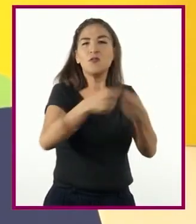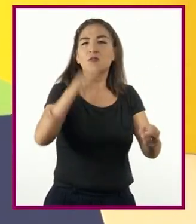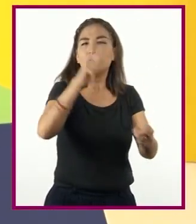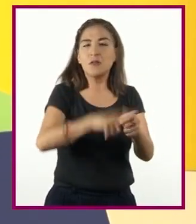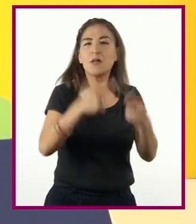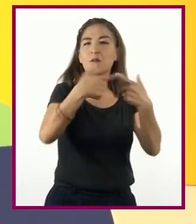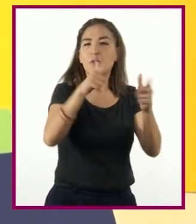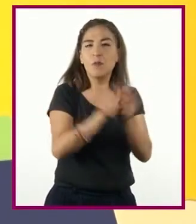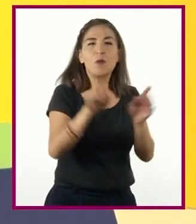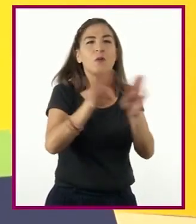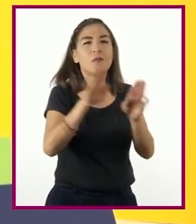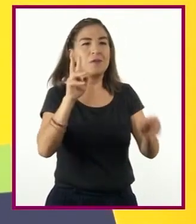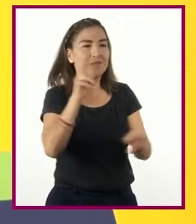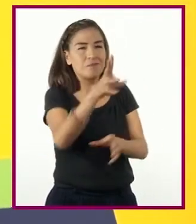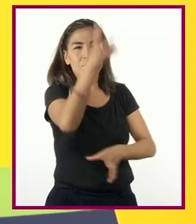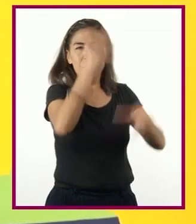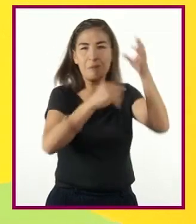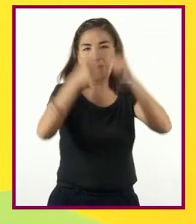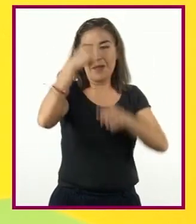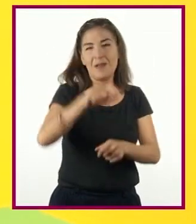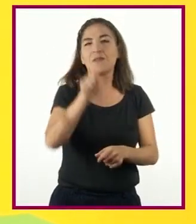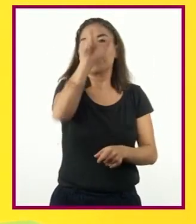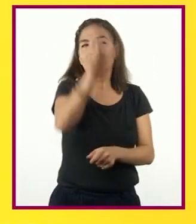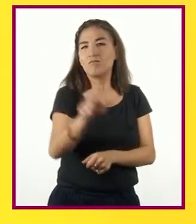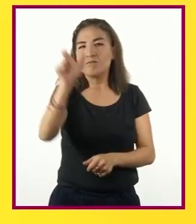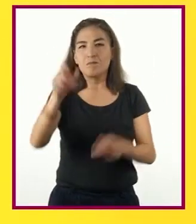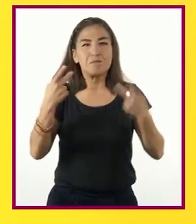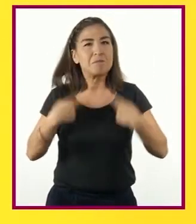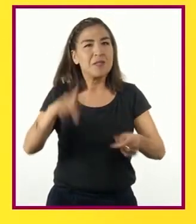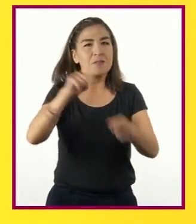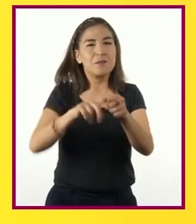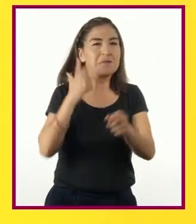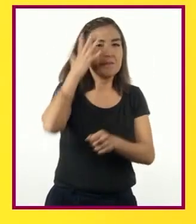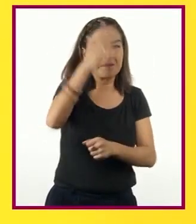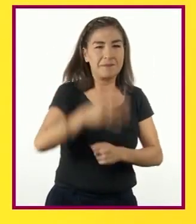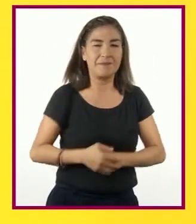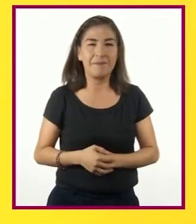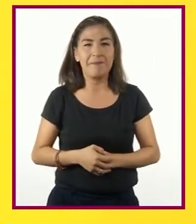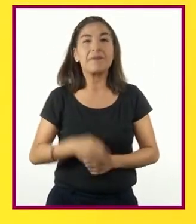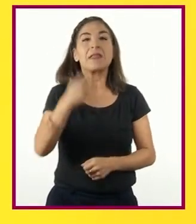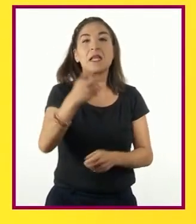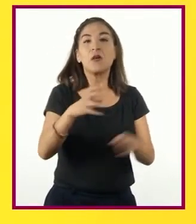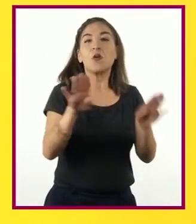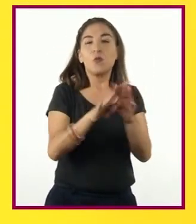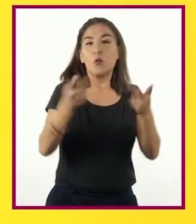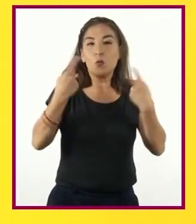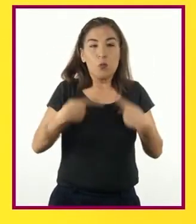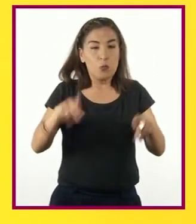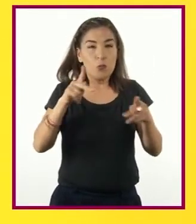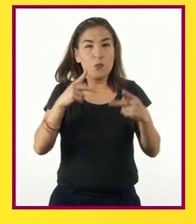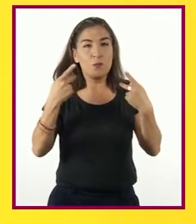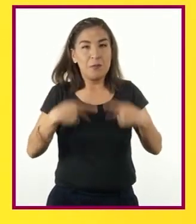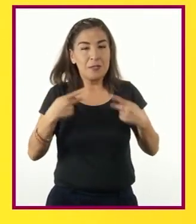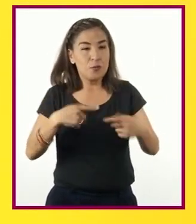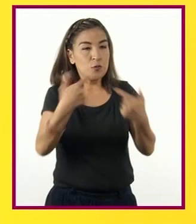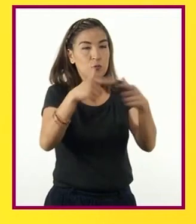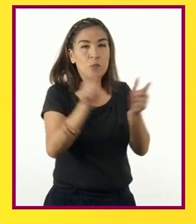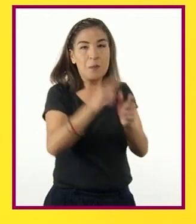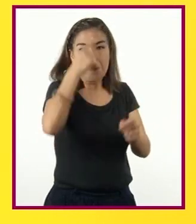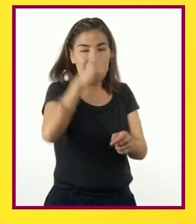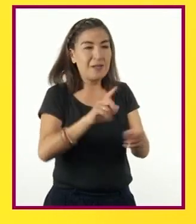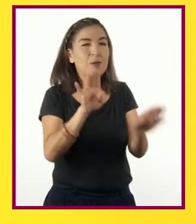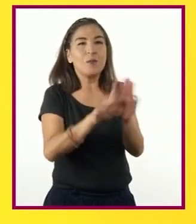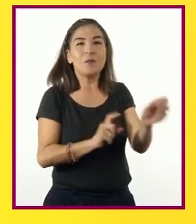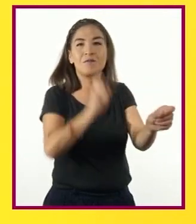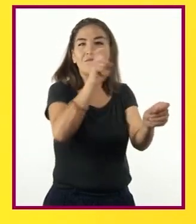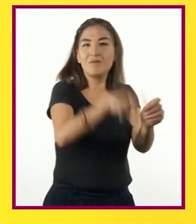en la conformación de la identidad. Se precisó que si bien los grupos de pertenencia nos aportan elementos para